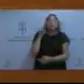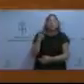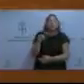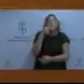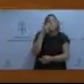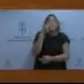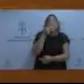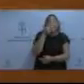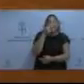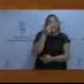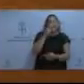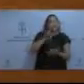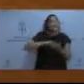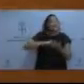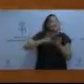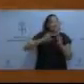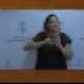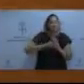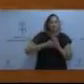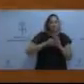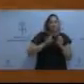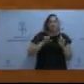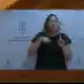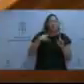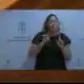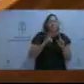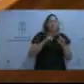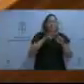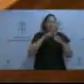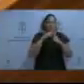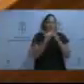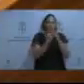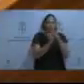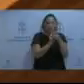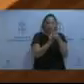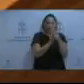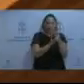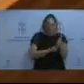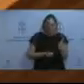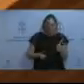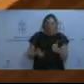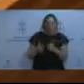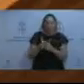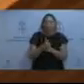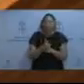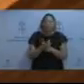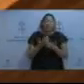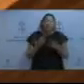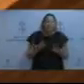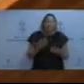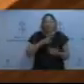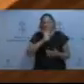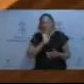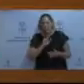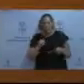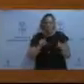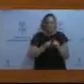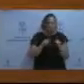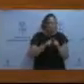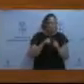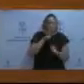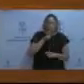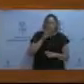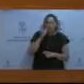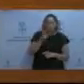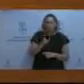del sistema sobre los casos aislados. Lo de casos aislados es quizá con un tono peyorativo y es aquí donde está posiblemente la diferencia entre usted y yo.